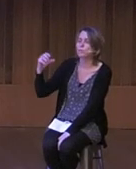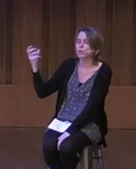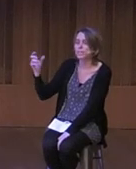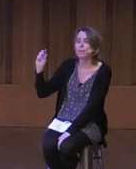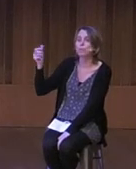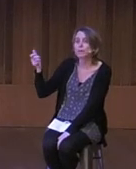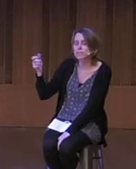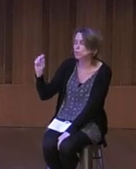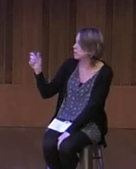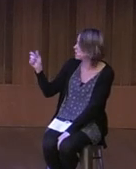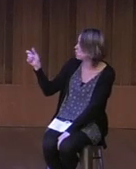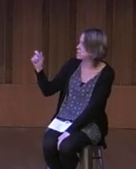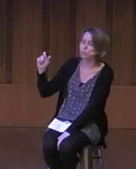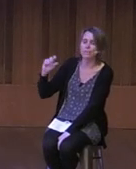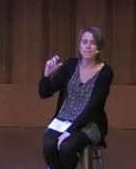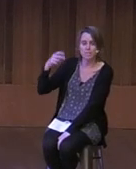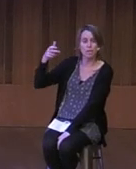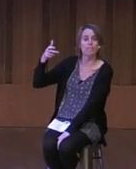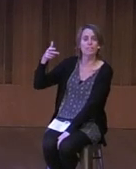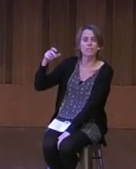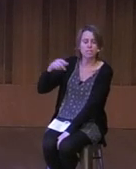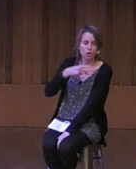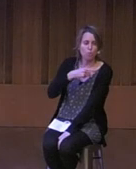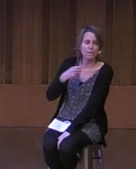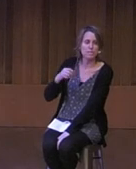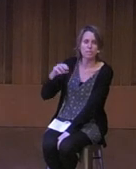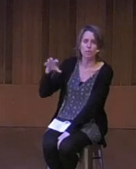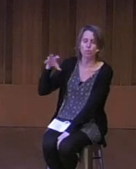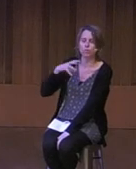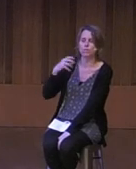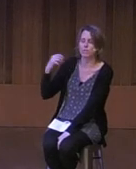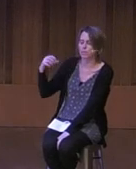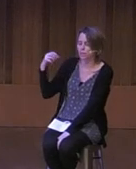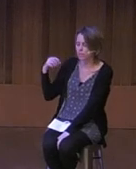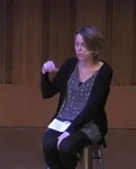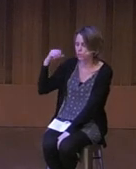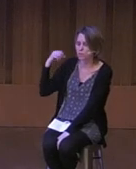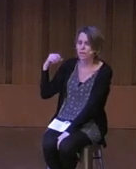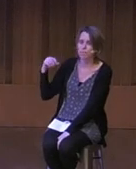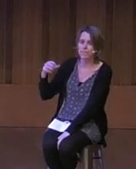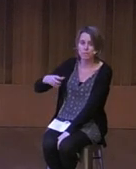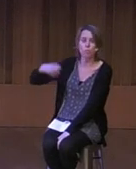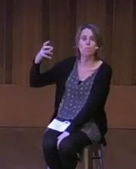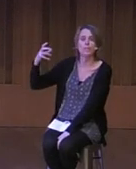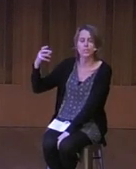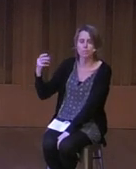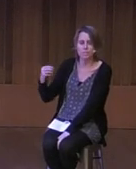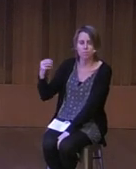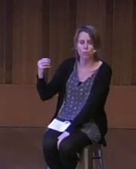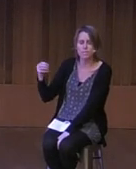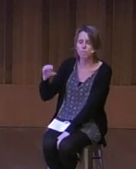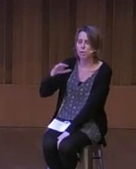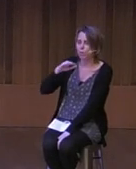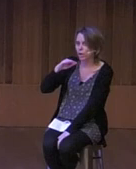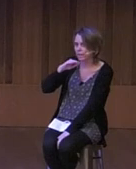sobresurt, però sí que hi ha moments on la ciutat necessita fites, com aquesta que diu doncs, l'Àlvaro, doncs, a Paisa podem créixer més